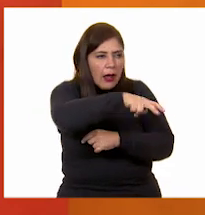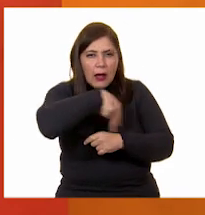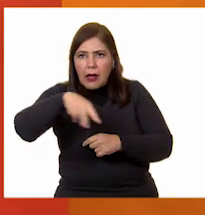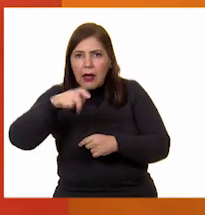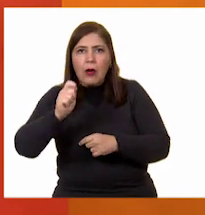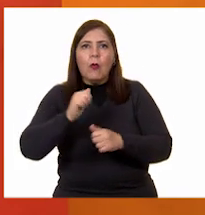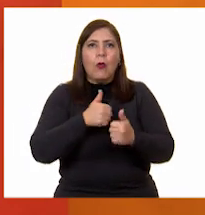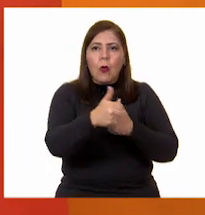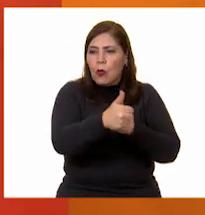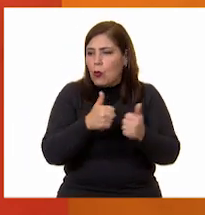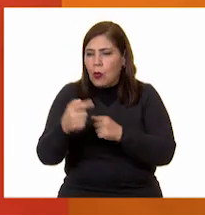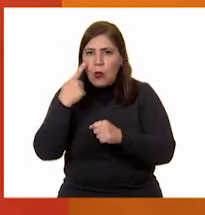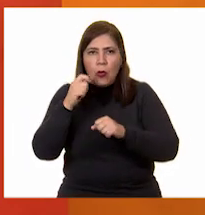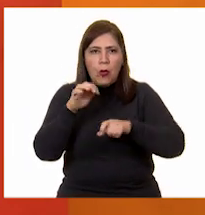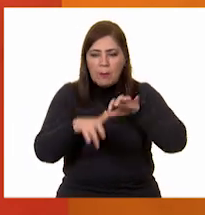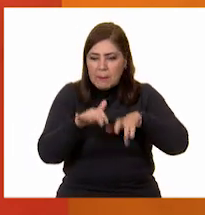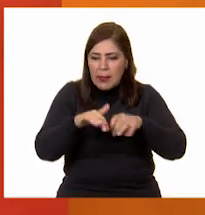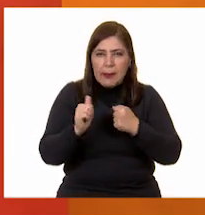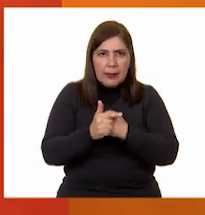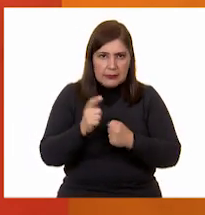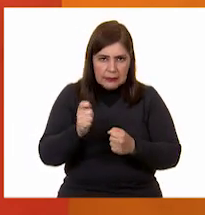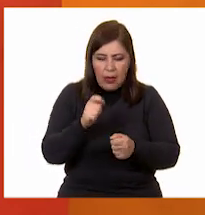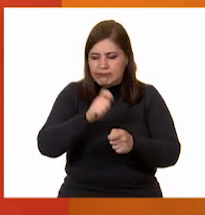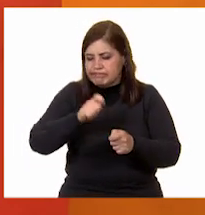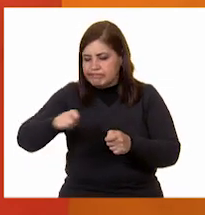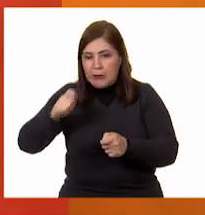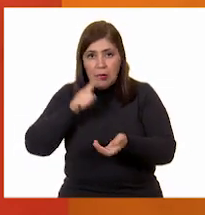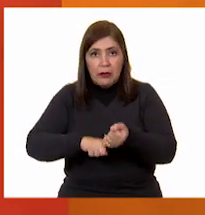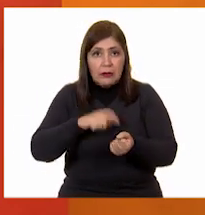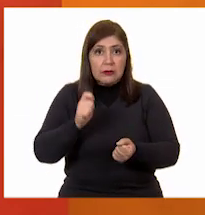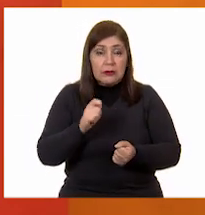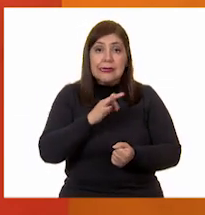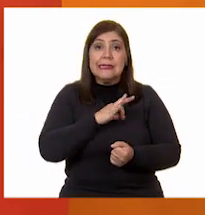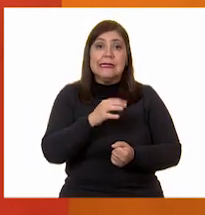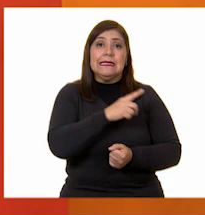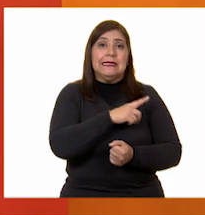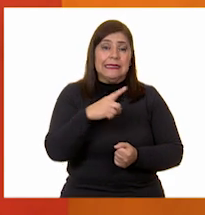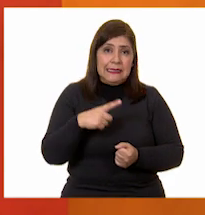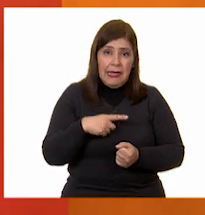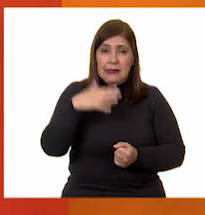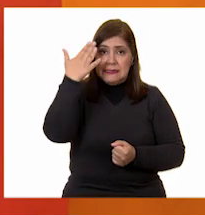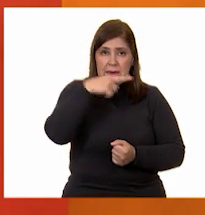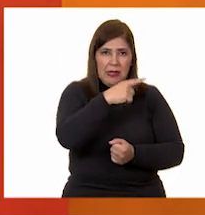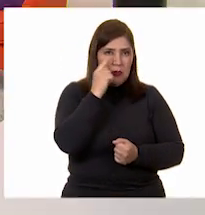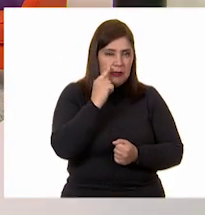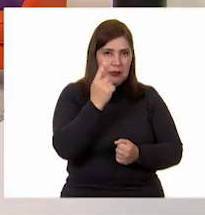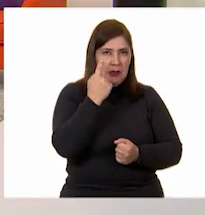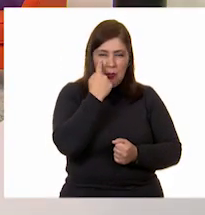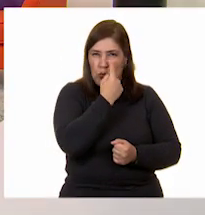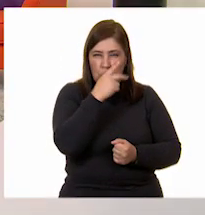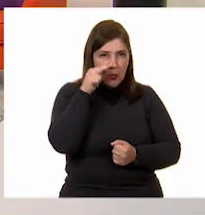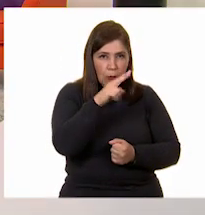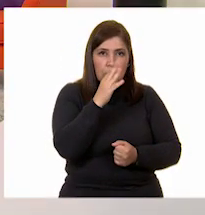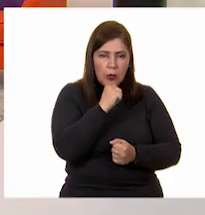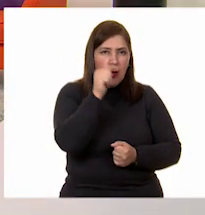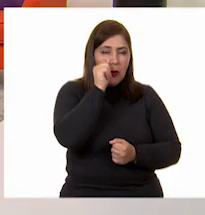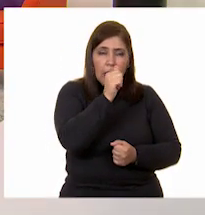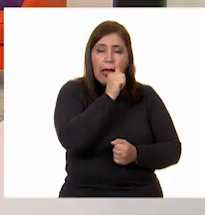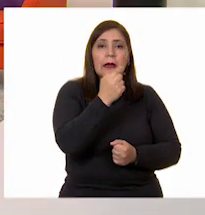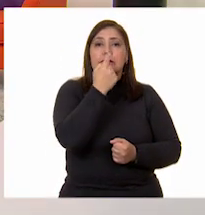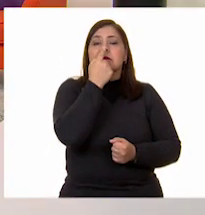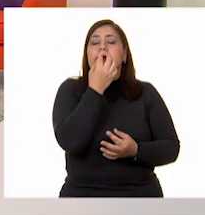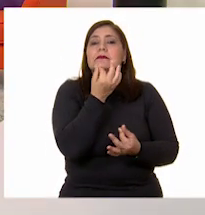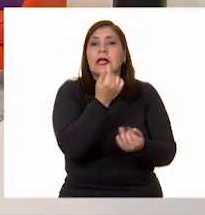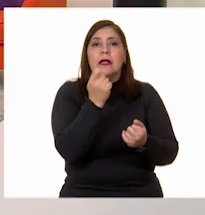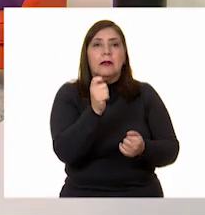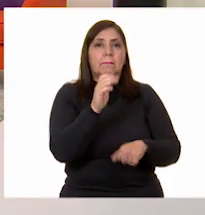para escribir. Debemos recordar que el tacto es una parte importante para ellos. Hasta aquí hemos hablado